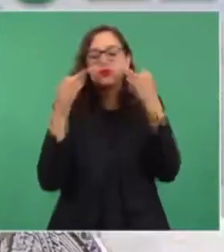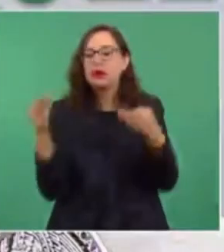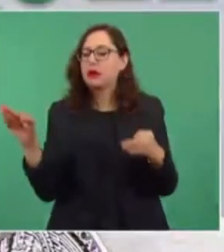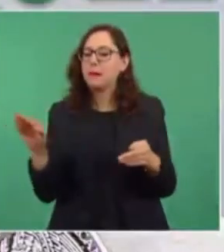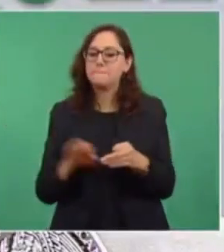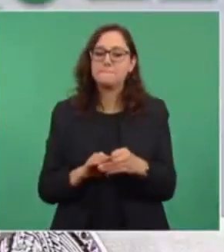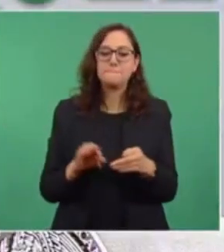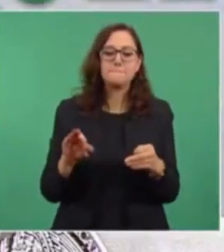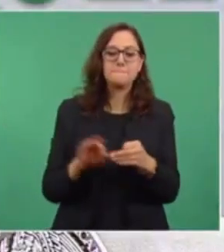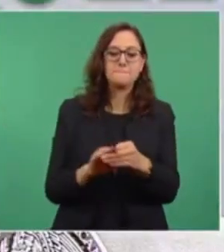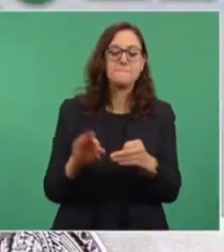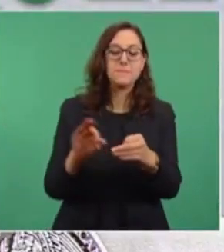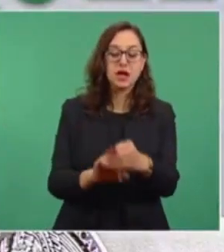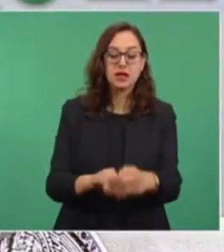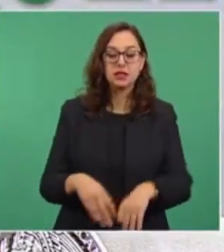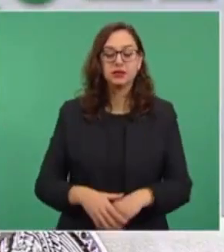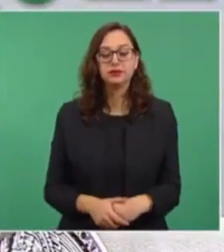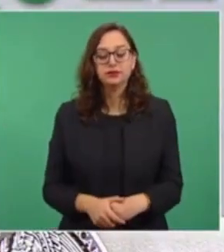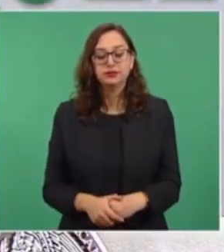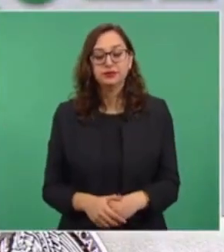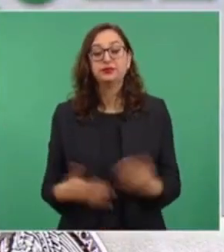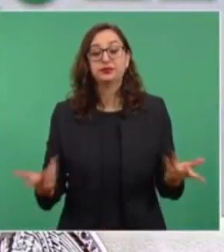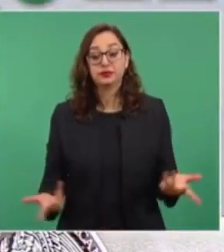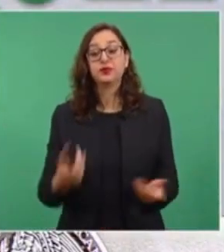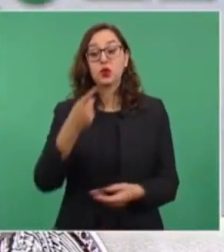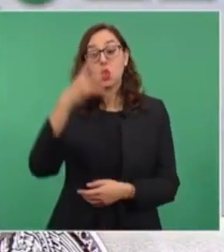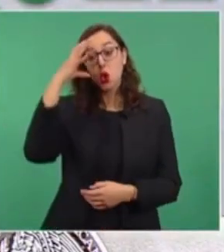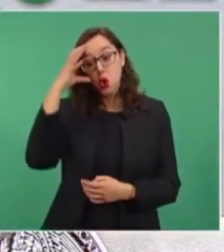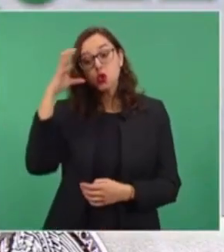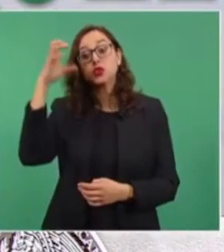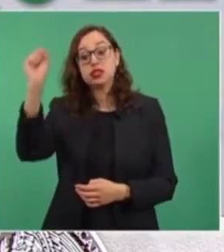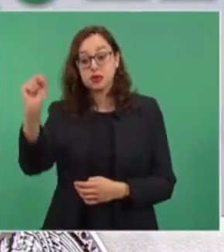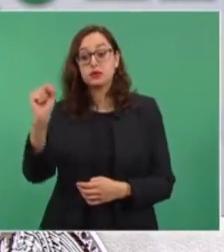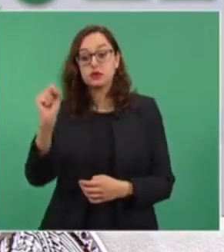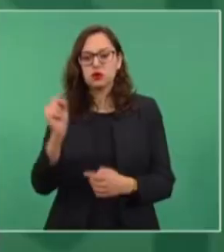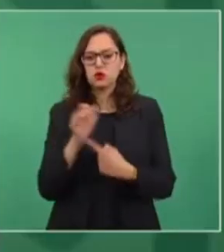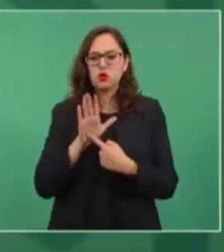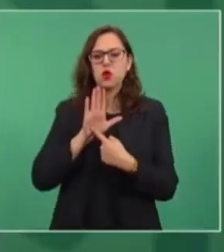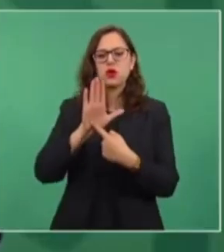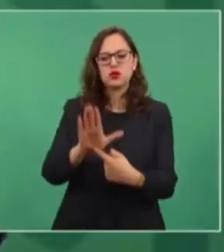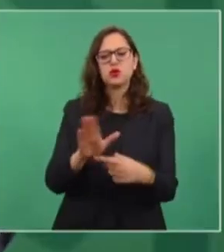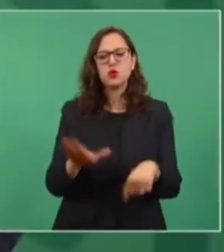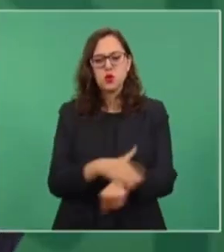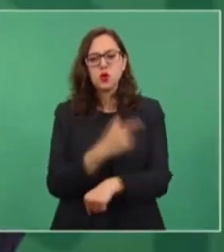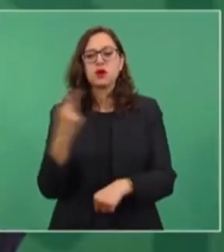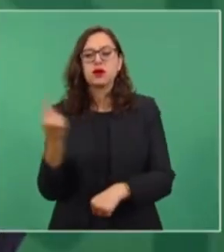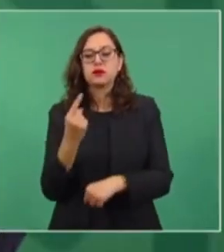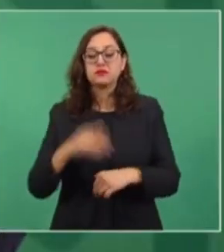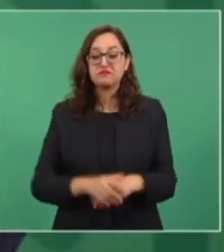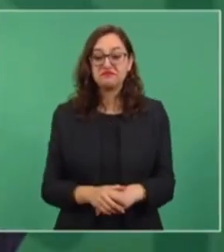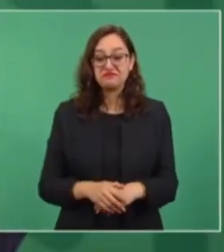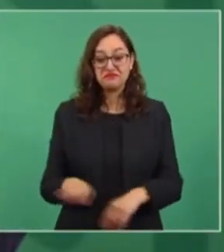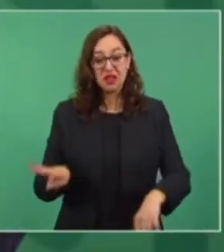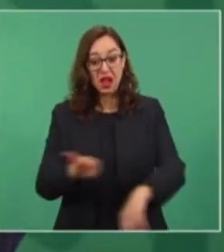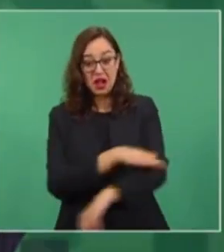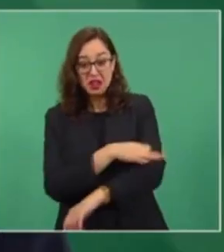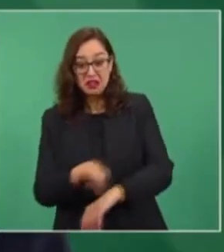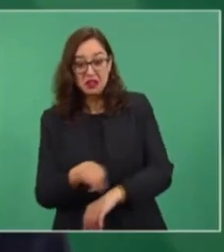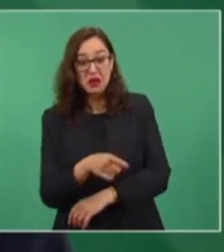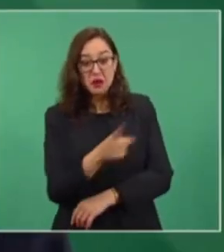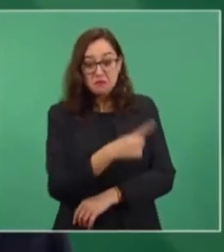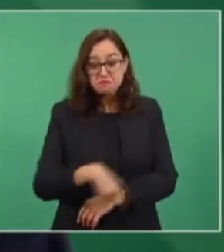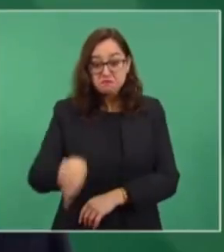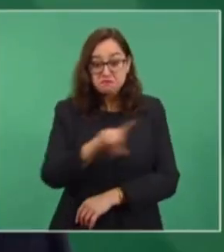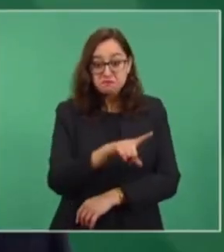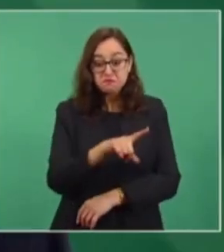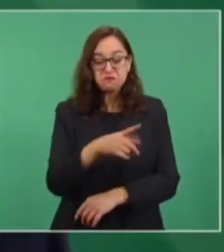Destaco este concepto porque existe una sentencia que dice que los arquitectos no hacen arquitectura, sino